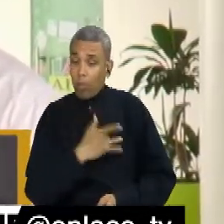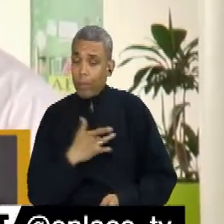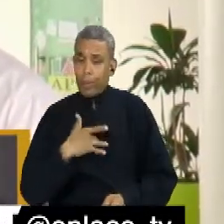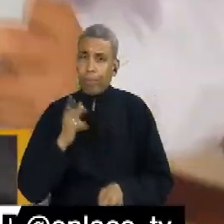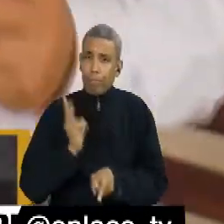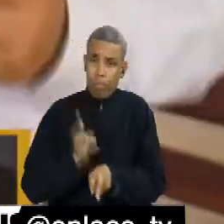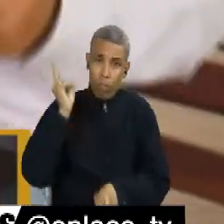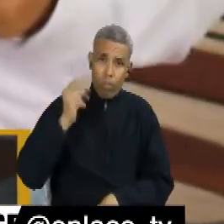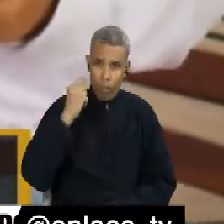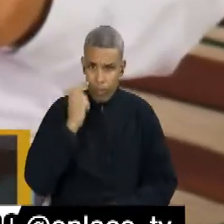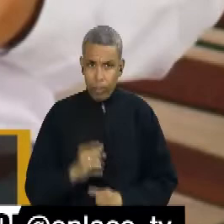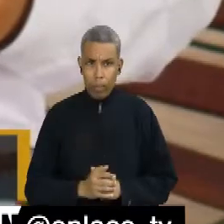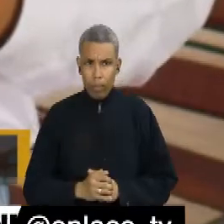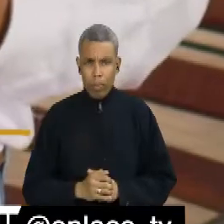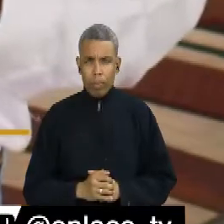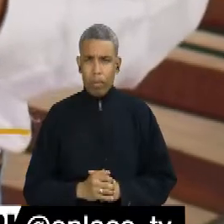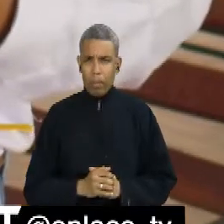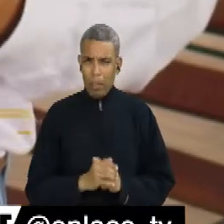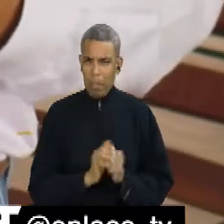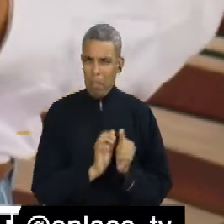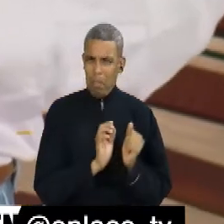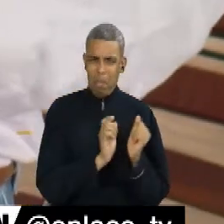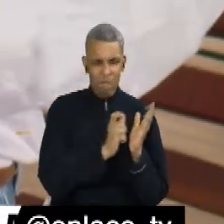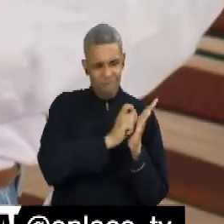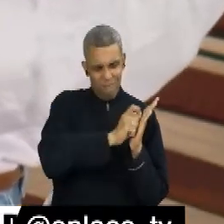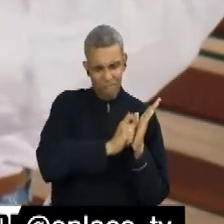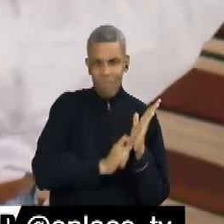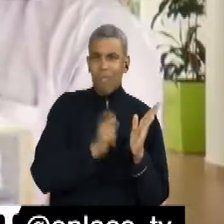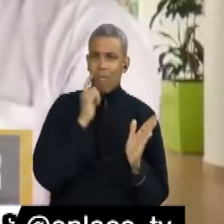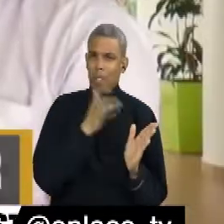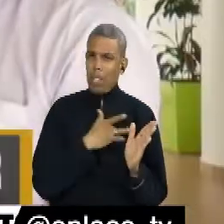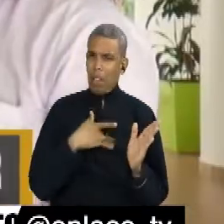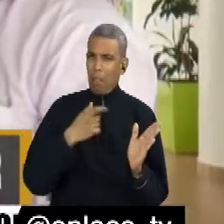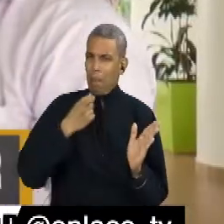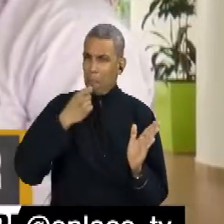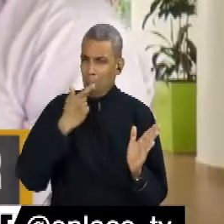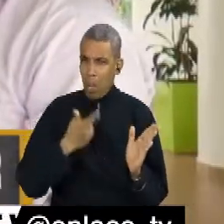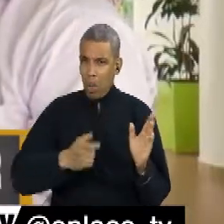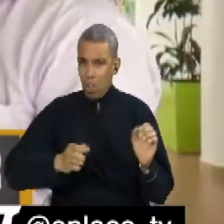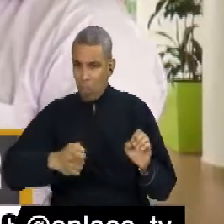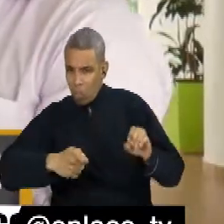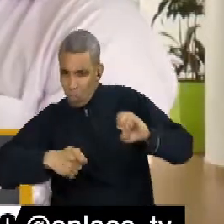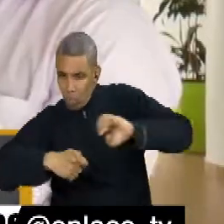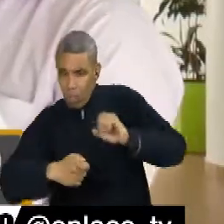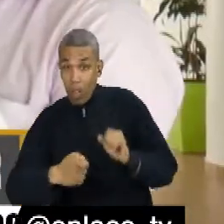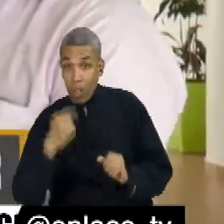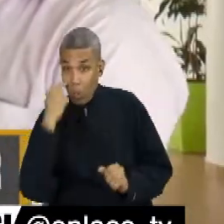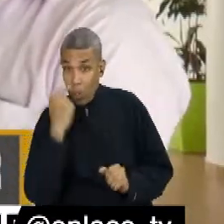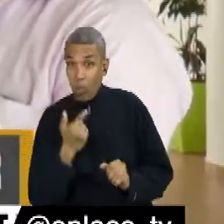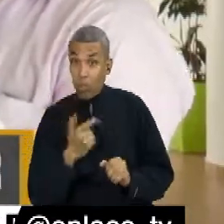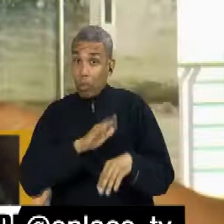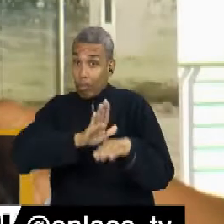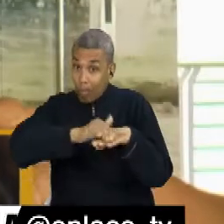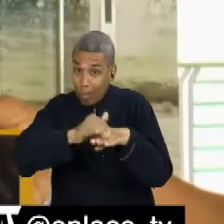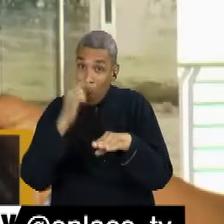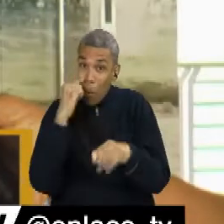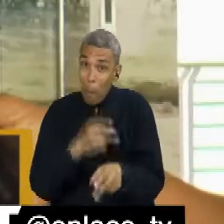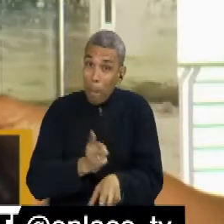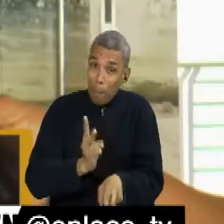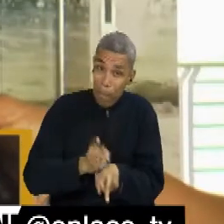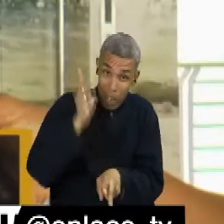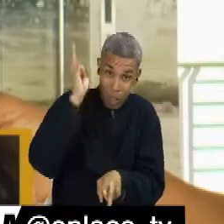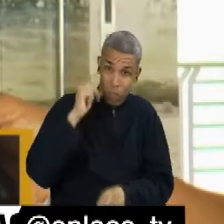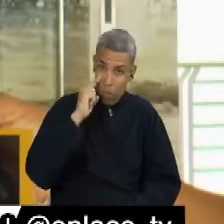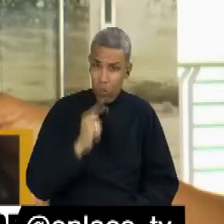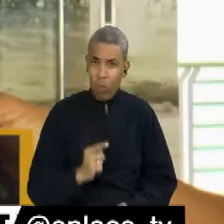alertó sobre un medicamento que tiene el registro sanitario de INVIMA vencido, lo que prohíbe su comercialización. Nosotros estamos alertando a la